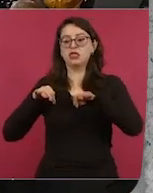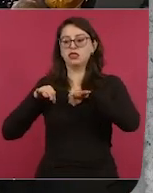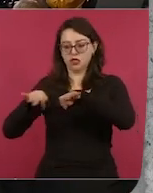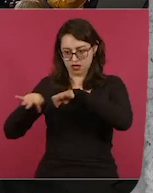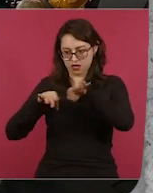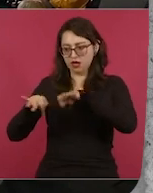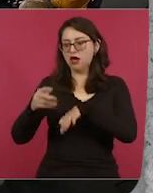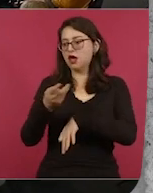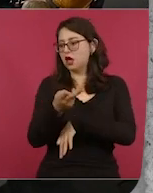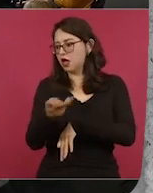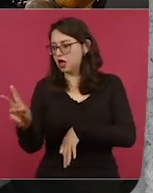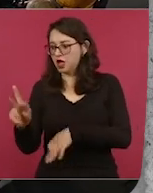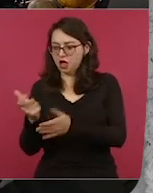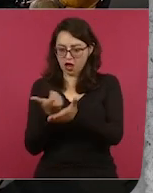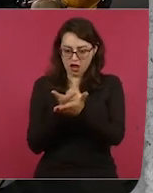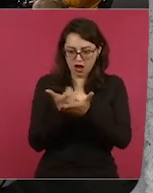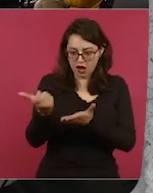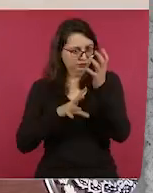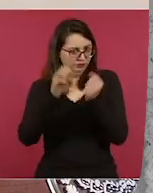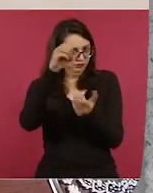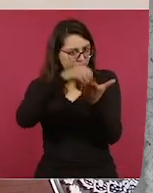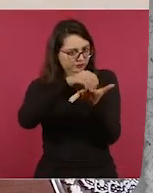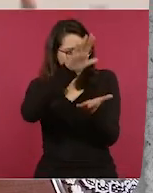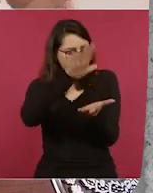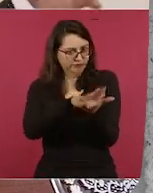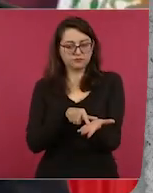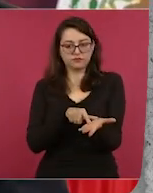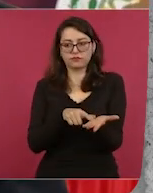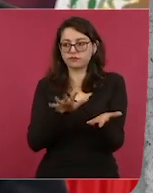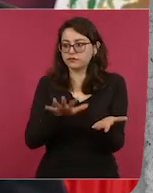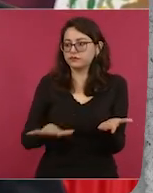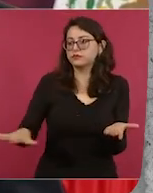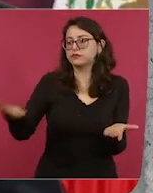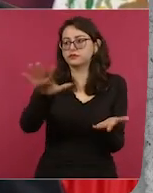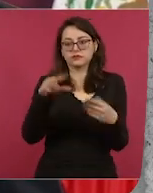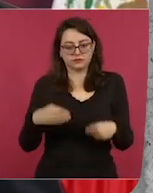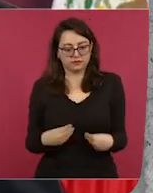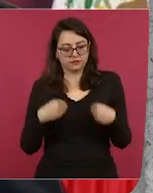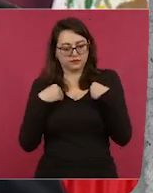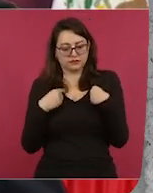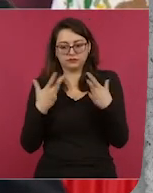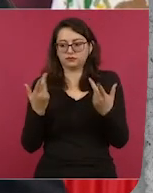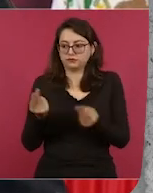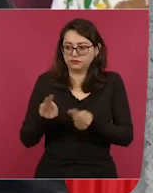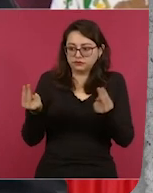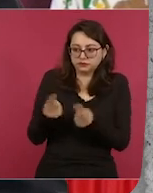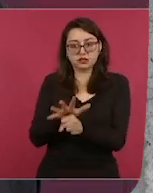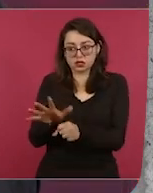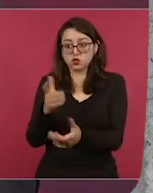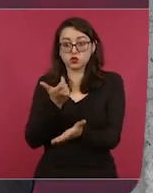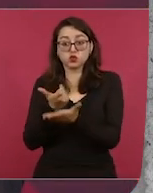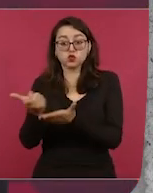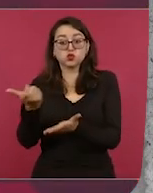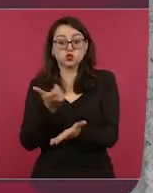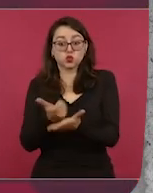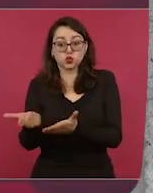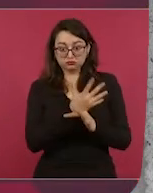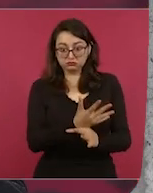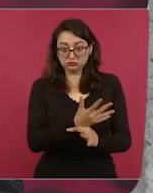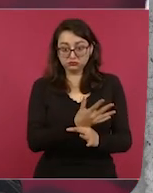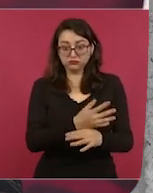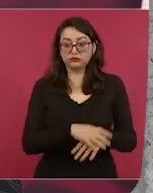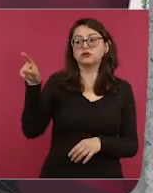ser justo remunerador y que permita satisfacer las necesidades de una familia y qué hicieron